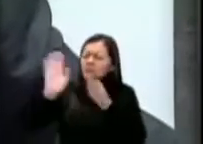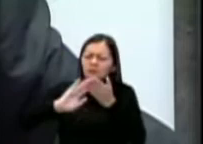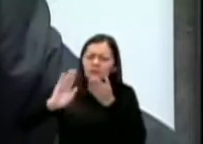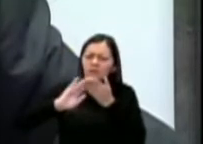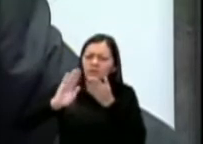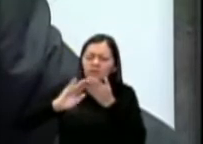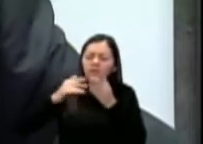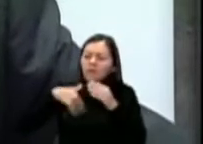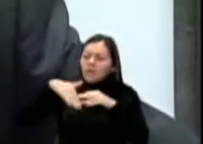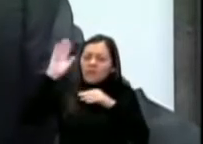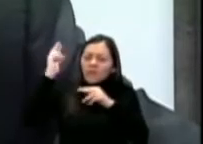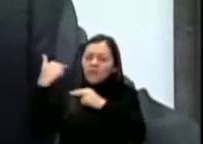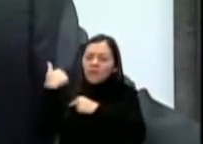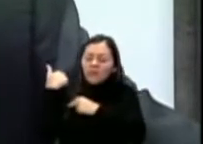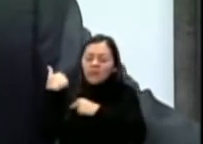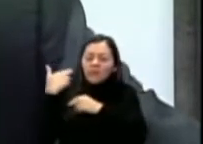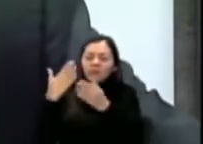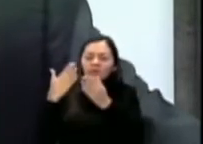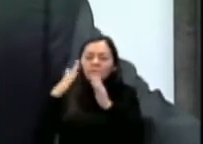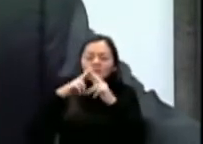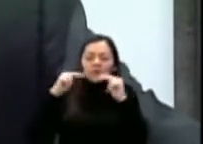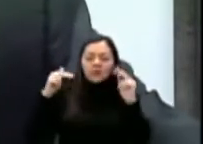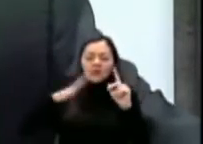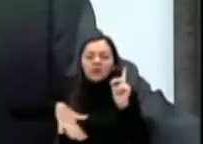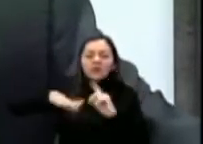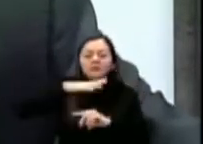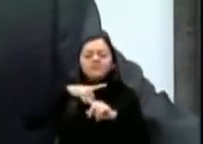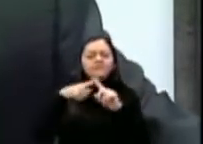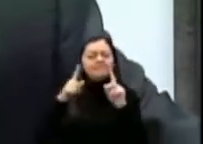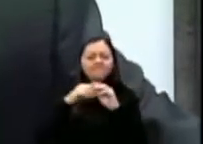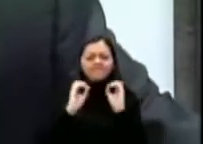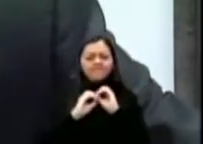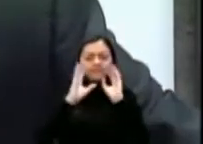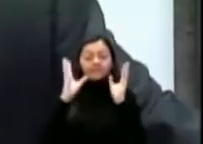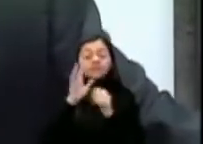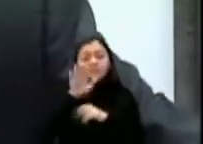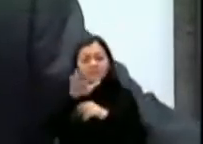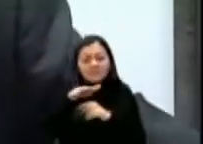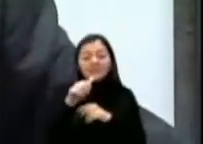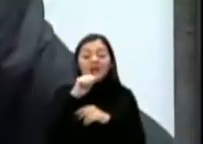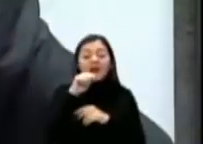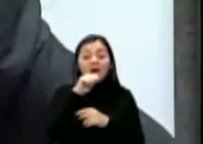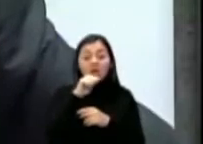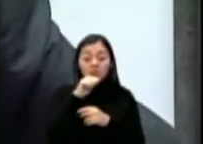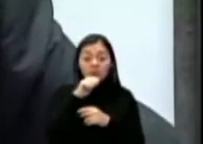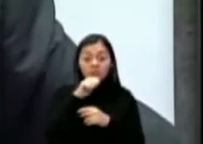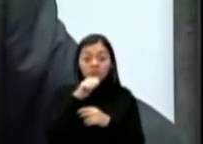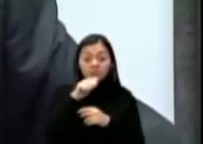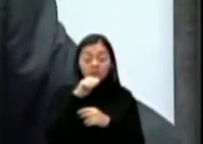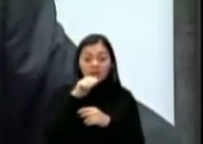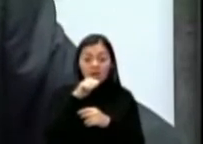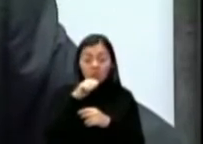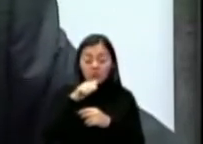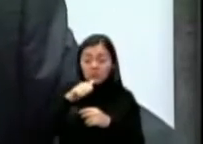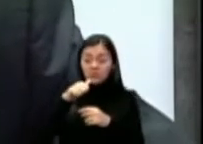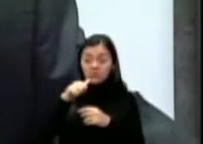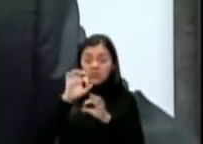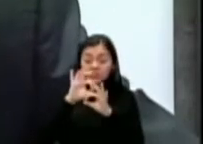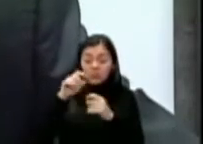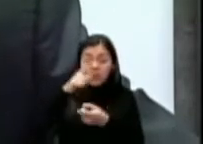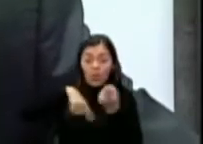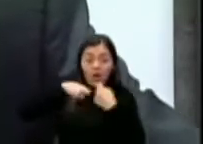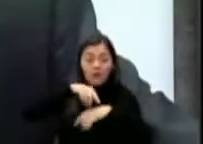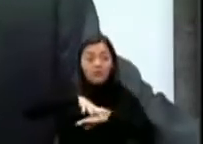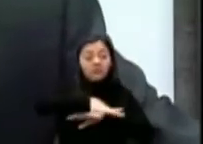ambiente porque sencillamente sabe cuándo cuánto de agua regresa al caudal al caudal cero